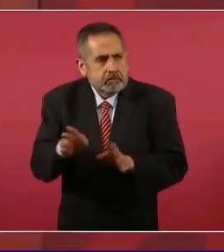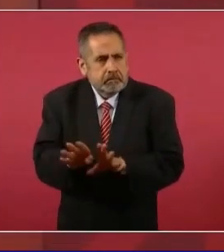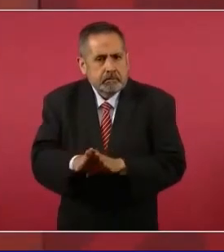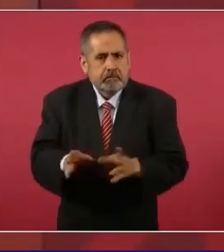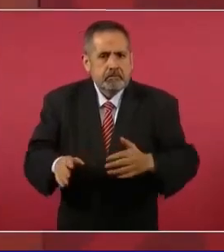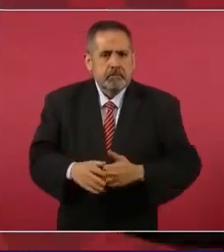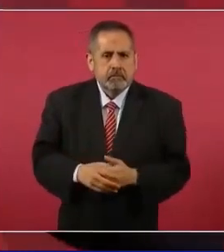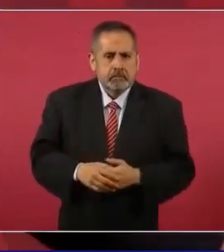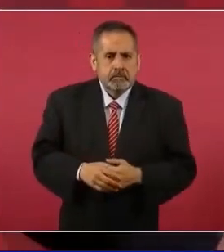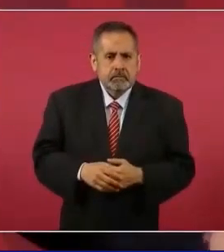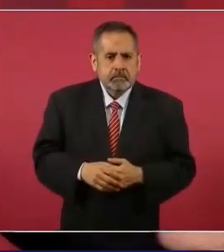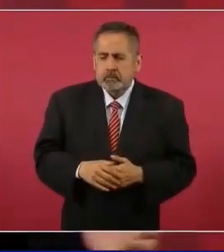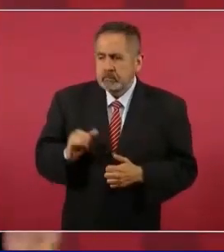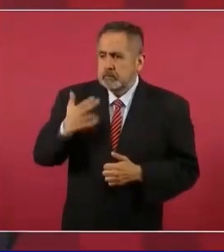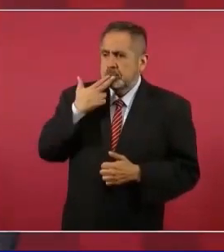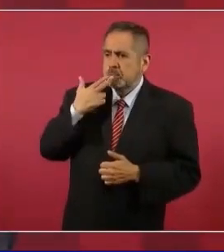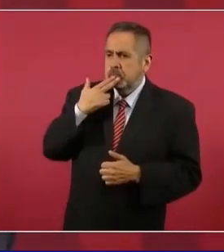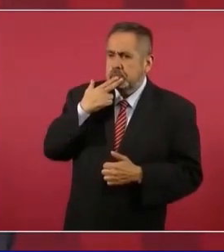que no lo pueden utilizar